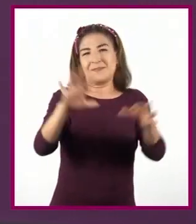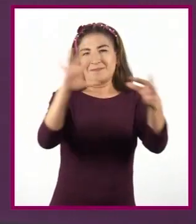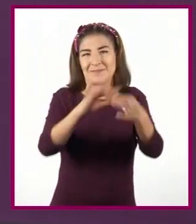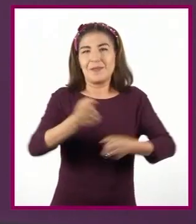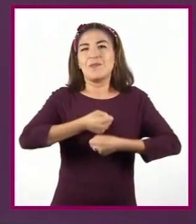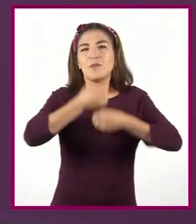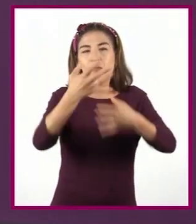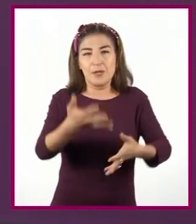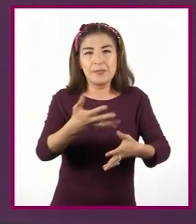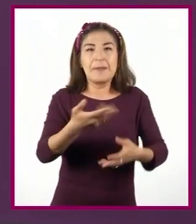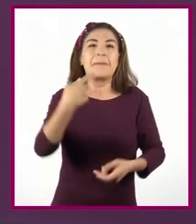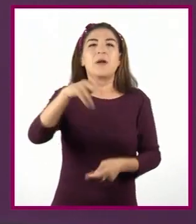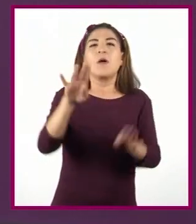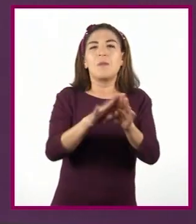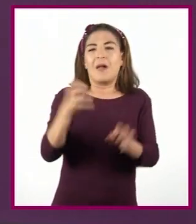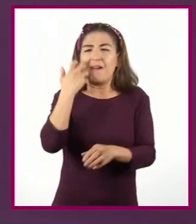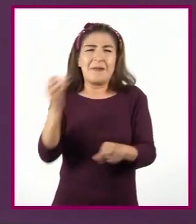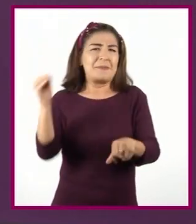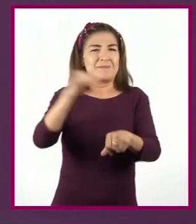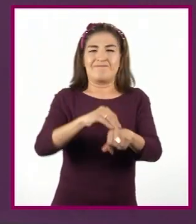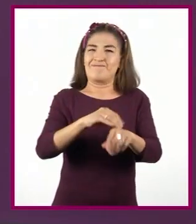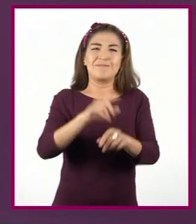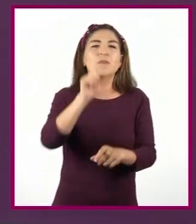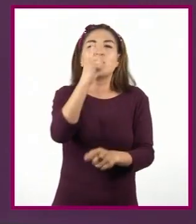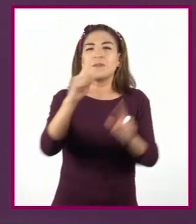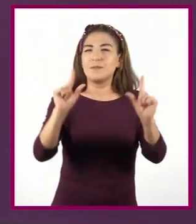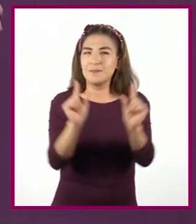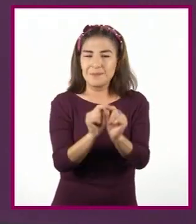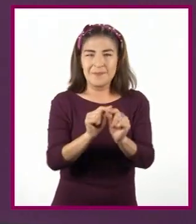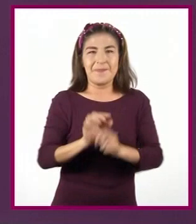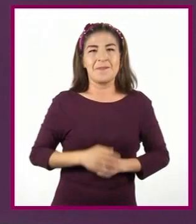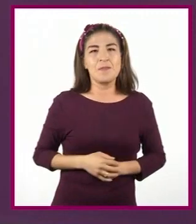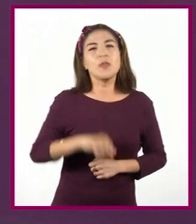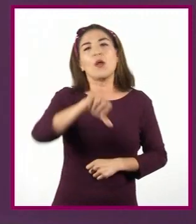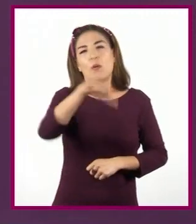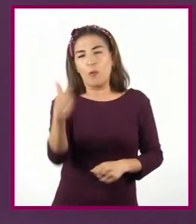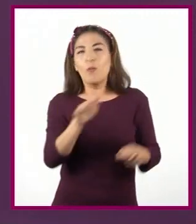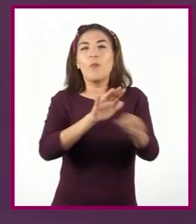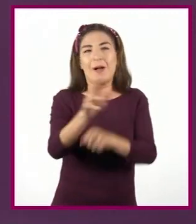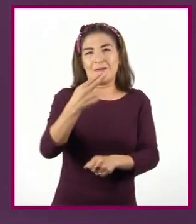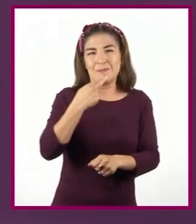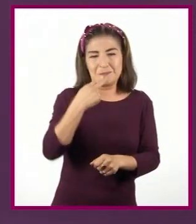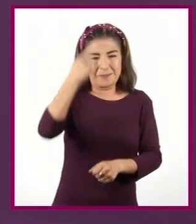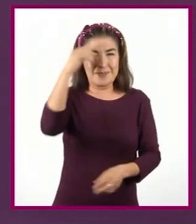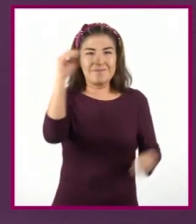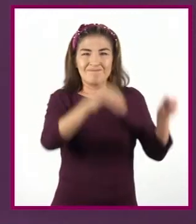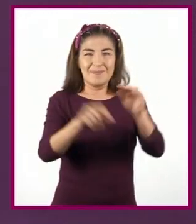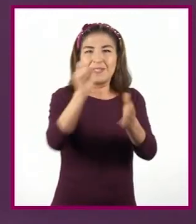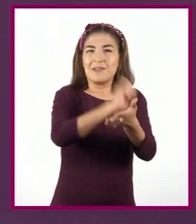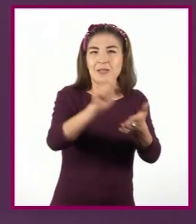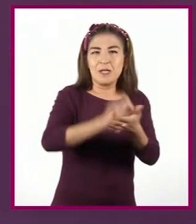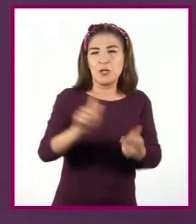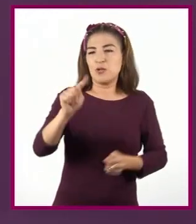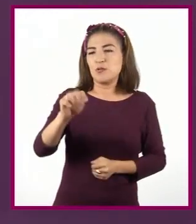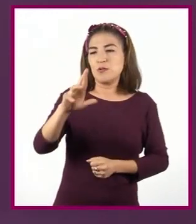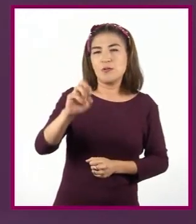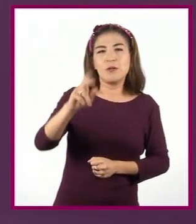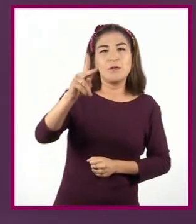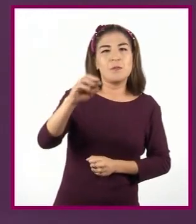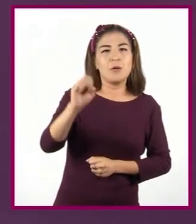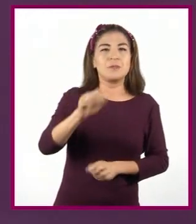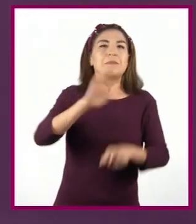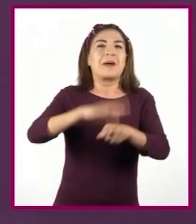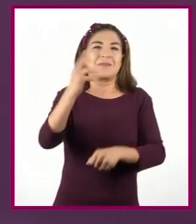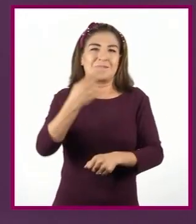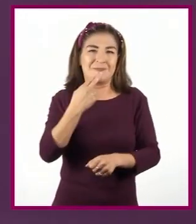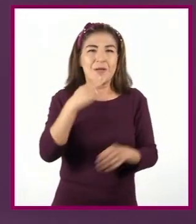aunque no hay que abusar de ellos. Hablemos ahora de otras estrategias narrativas, como son algunos tropos muy utilizados al momento